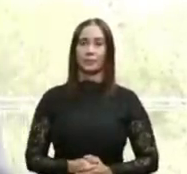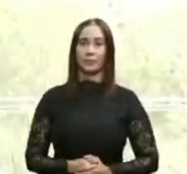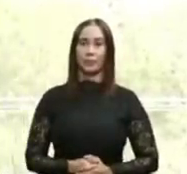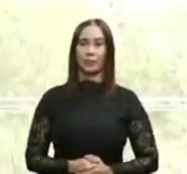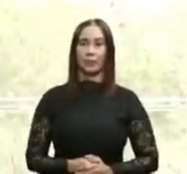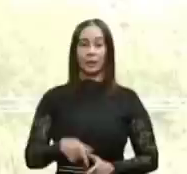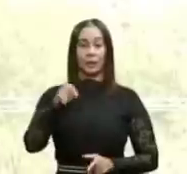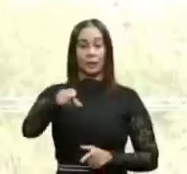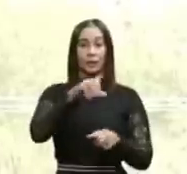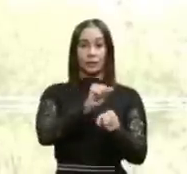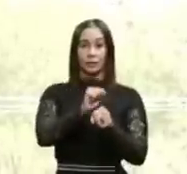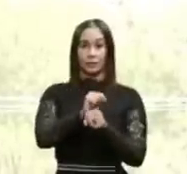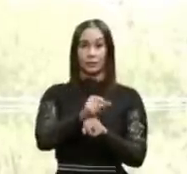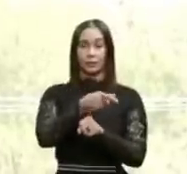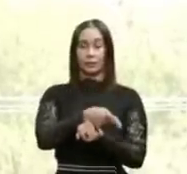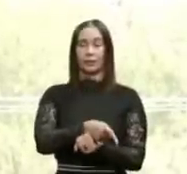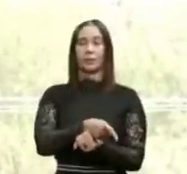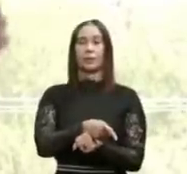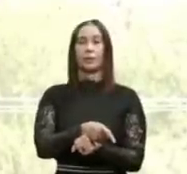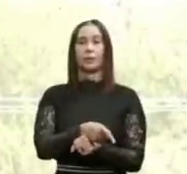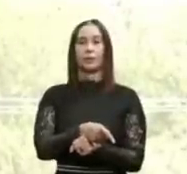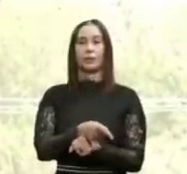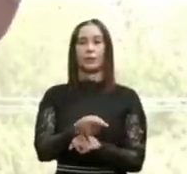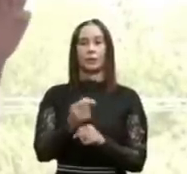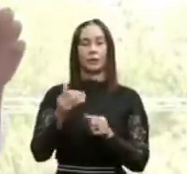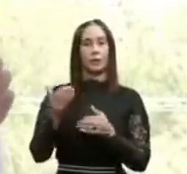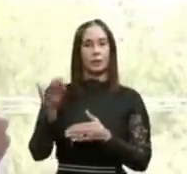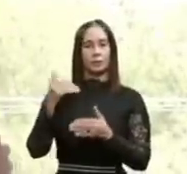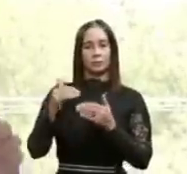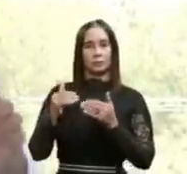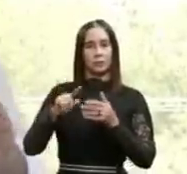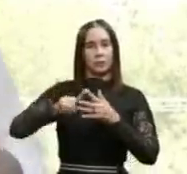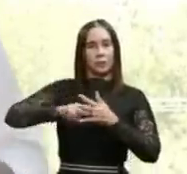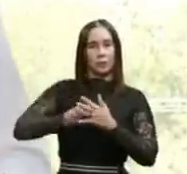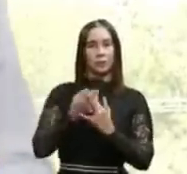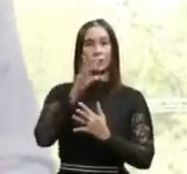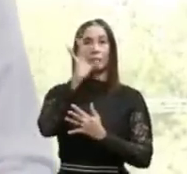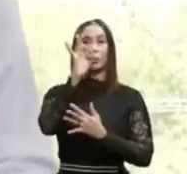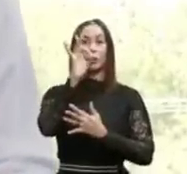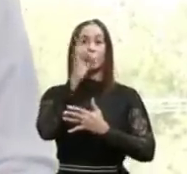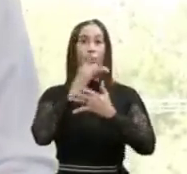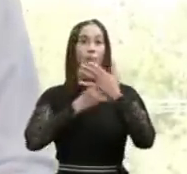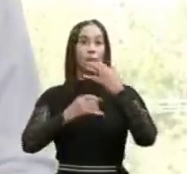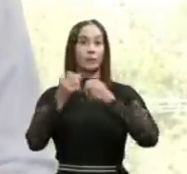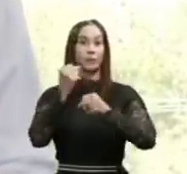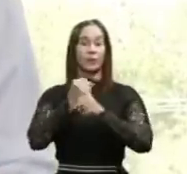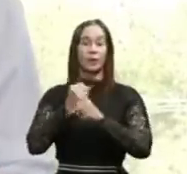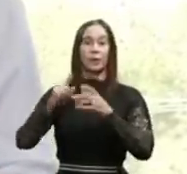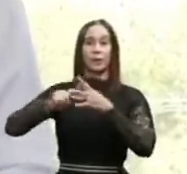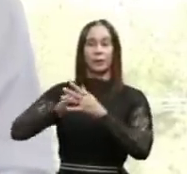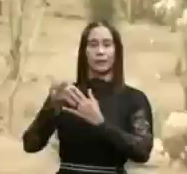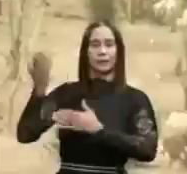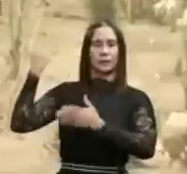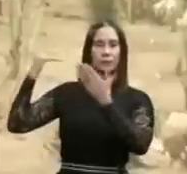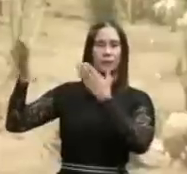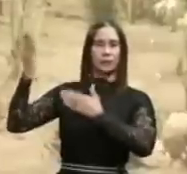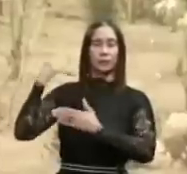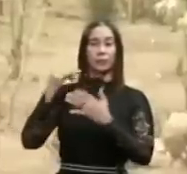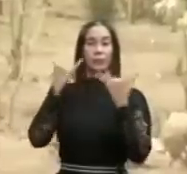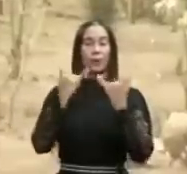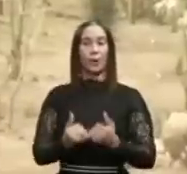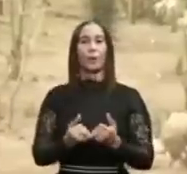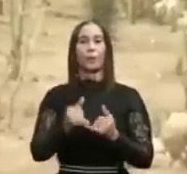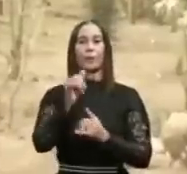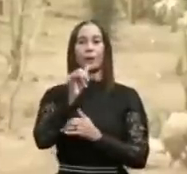Esta obra, que había avanzado en 8 años apenas en menos de